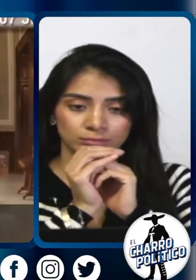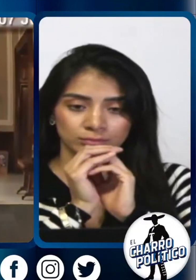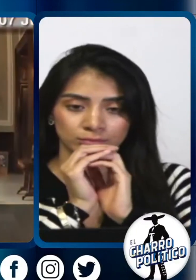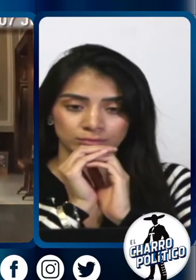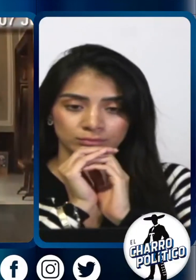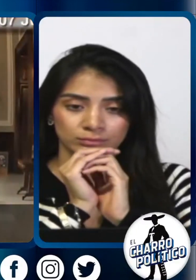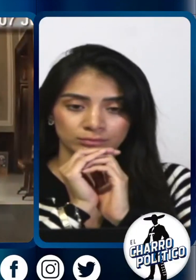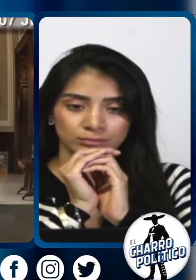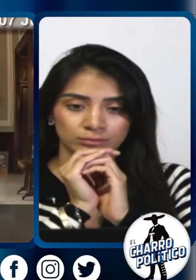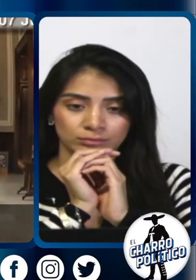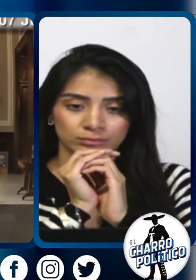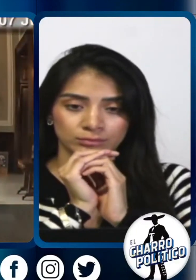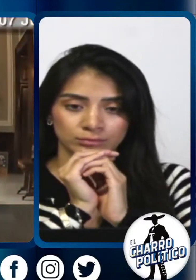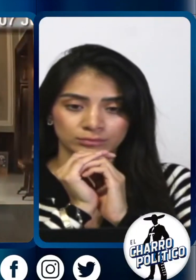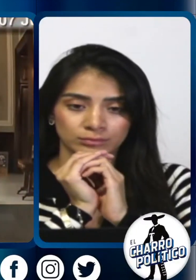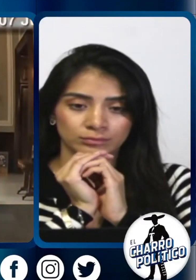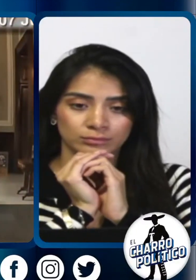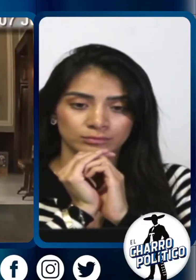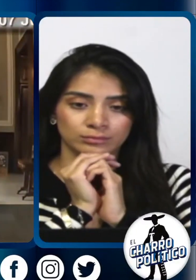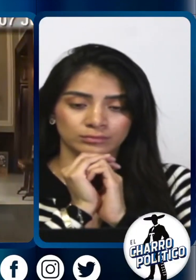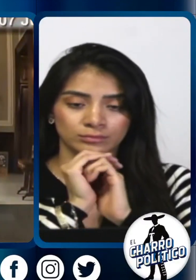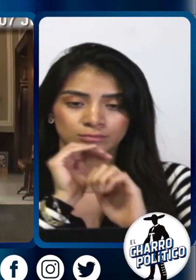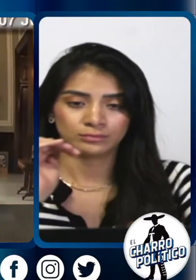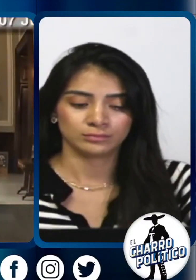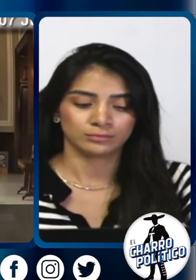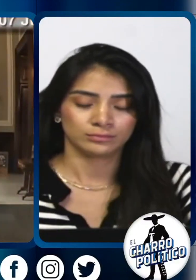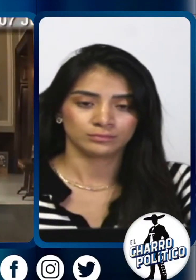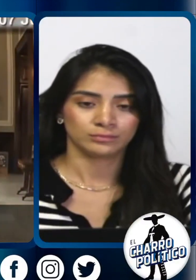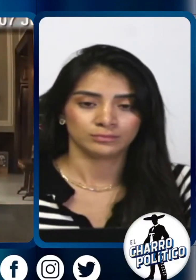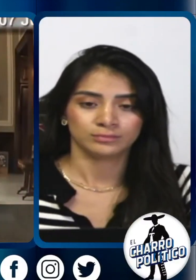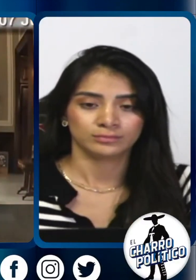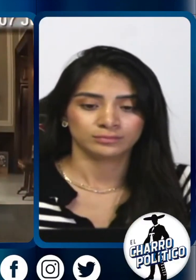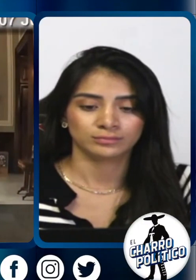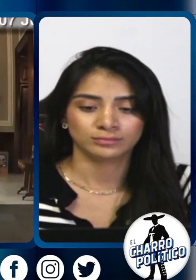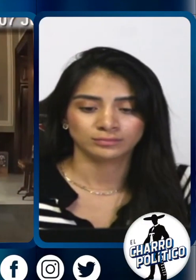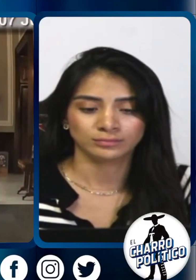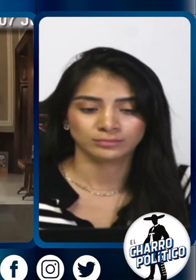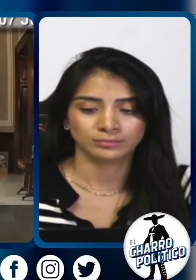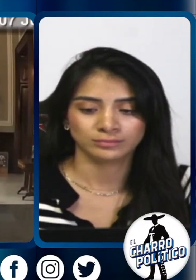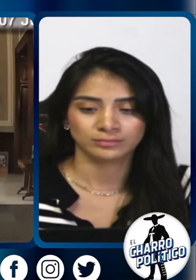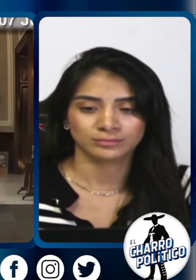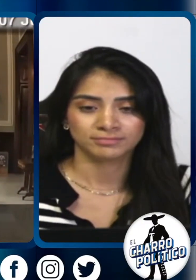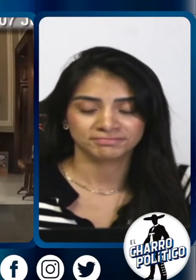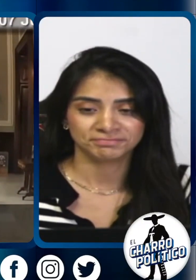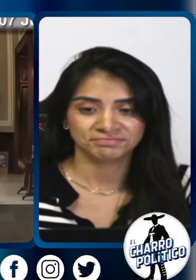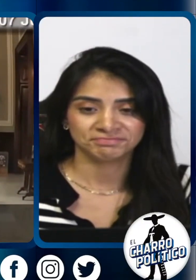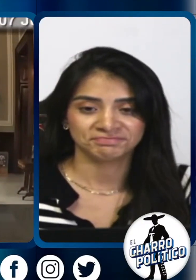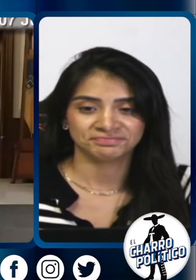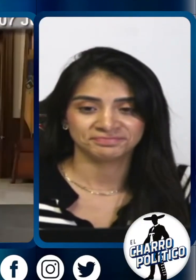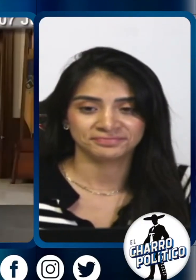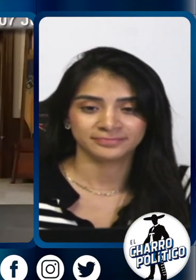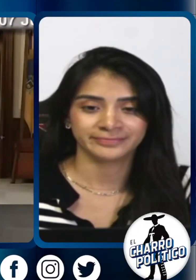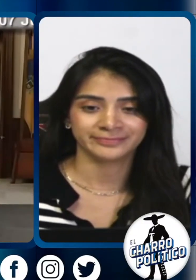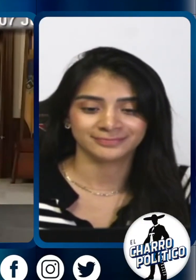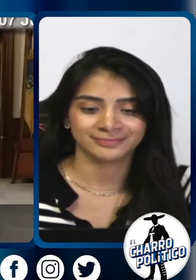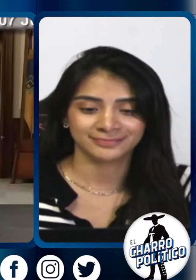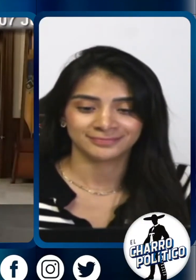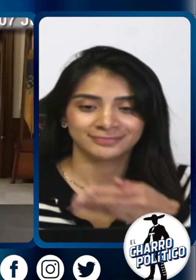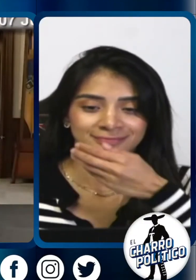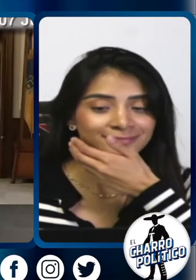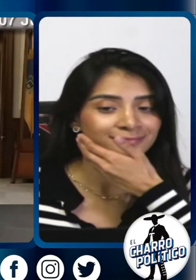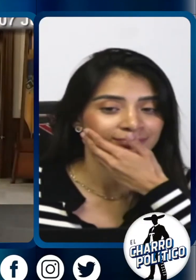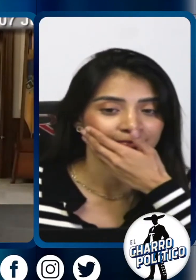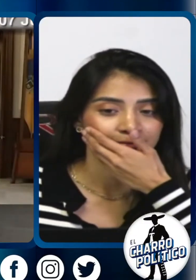Movimiento Ciudadano debería ser el primero en dar un paso al frente para plantear una estrategia seria que permita la construcción de un verdadero frente